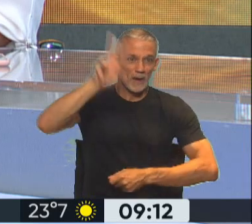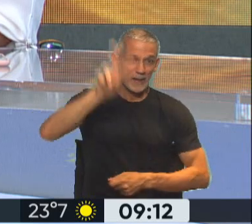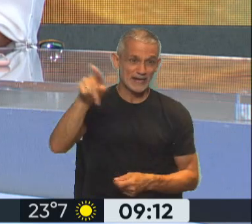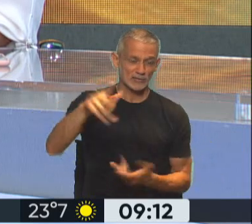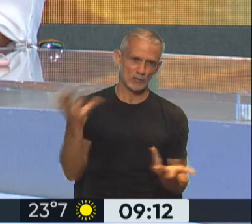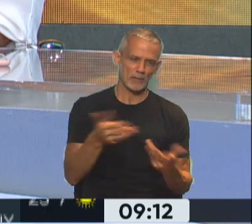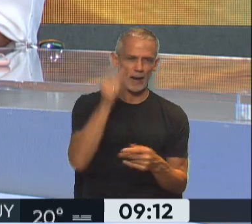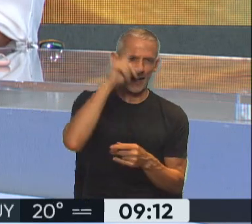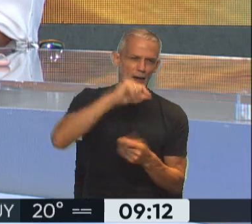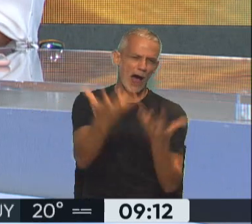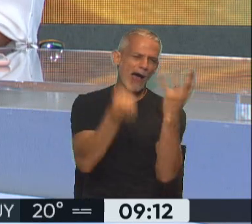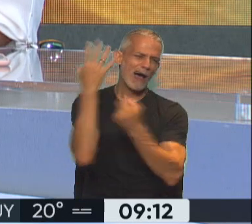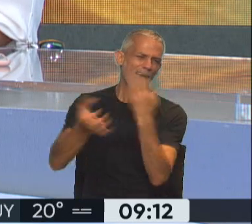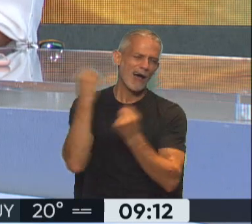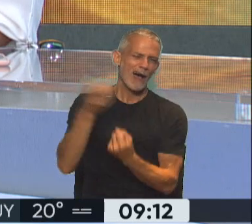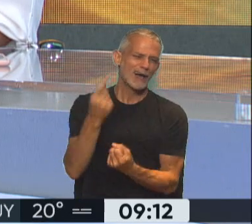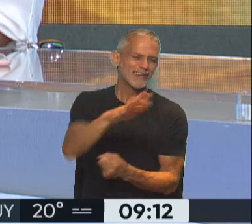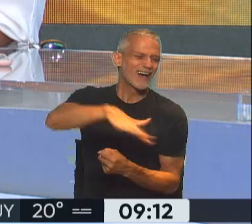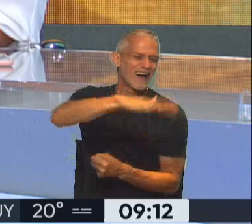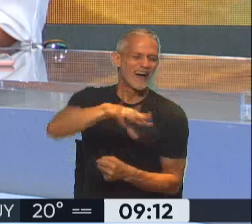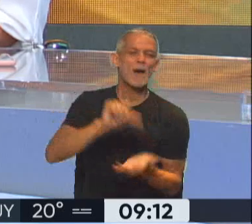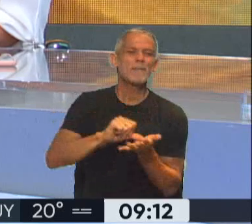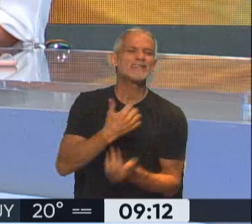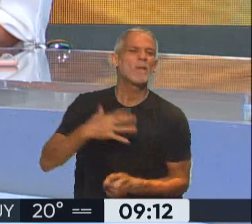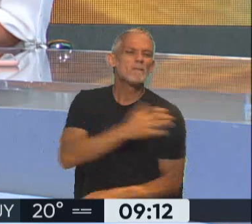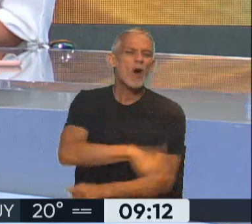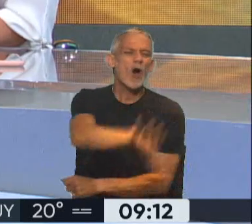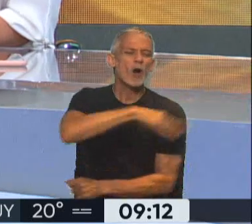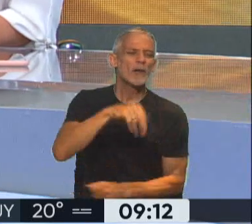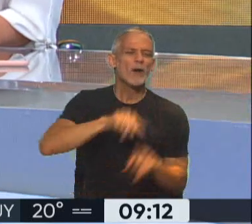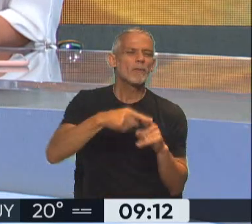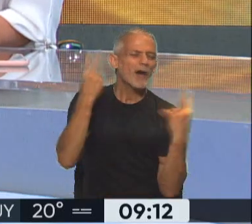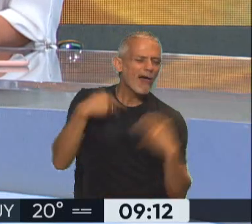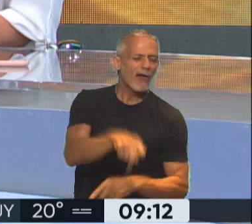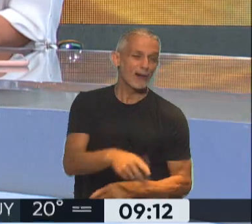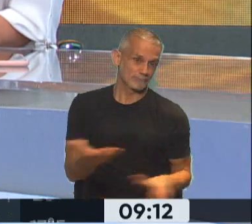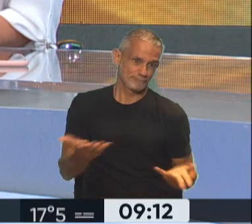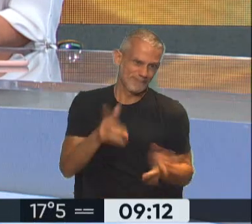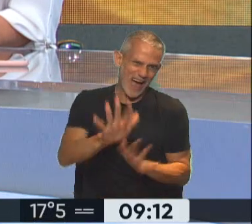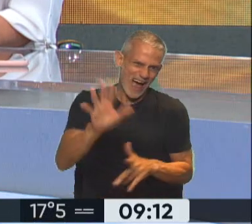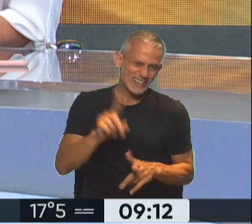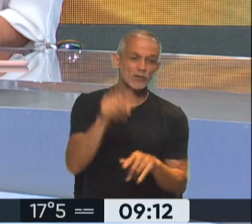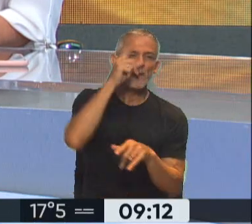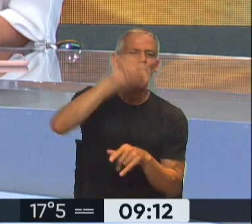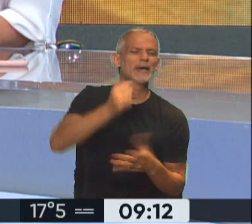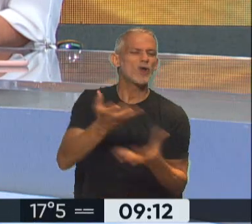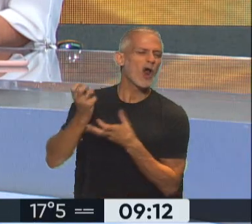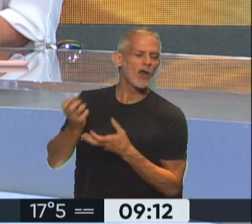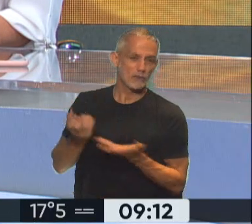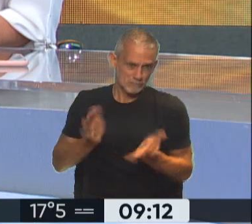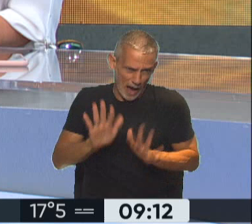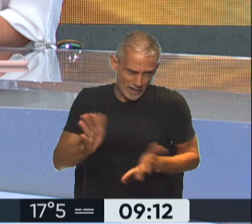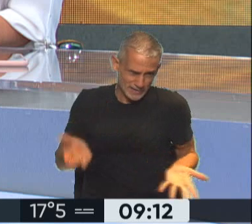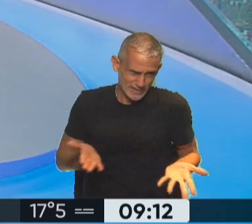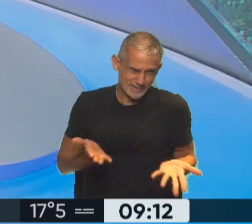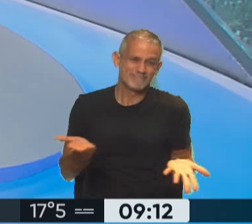quedarse con la materia prima empobrecer esos países someterlos políticamente que es el deseo y quedarse con el petróleo En definitiva Ese